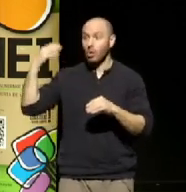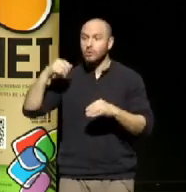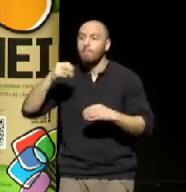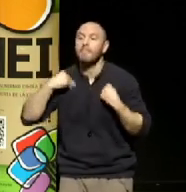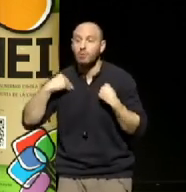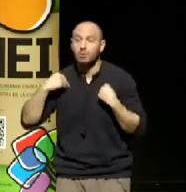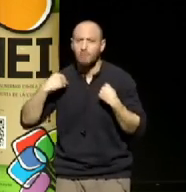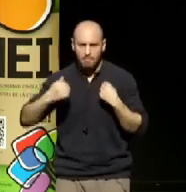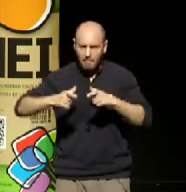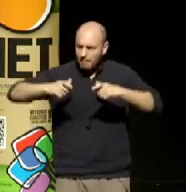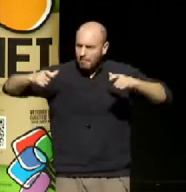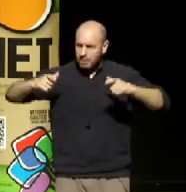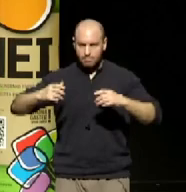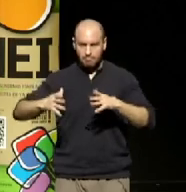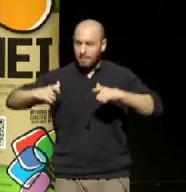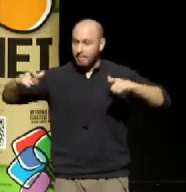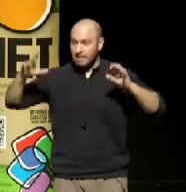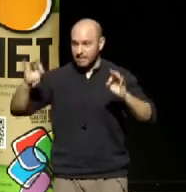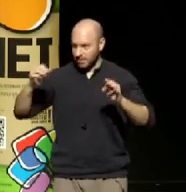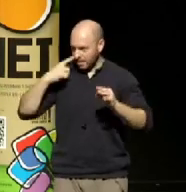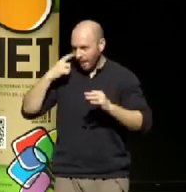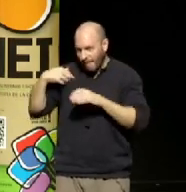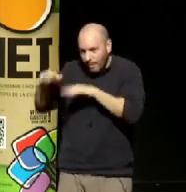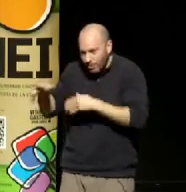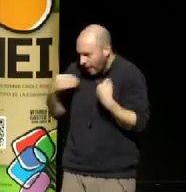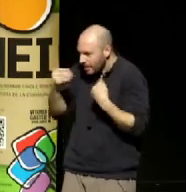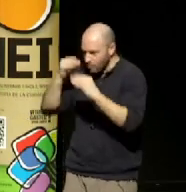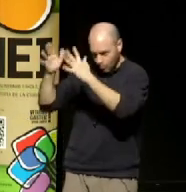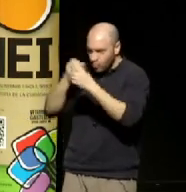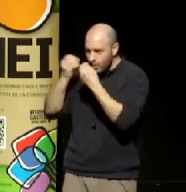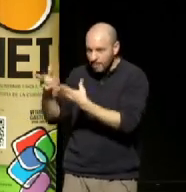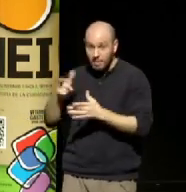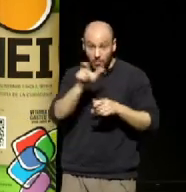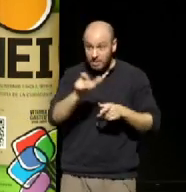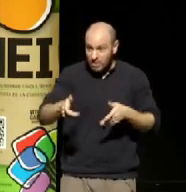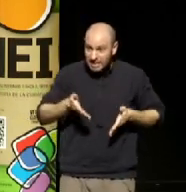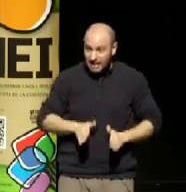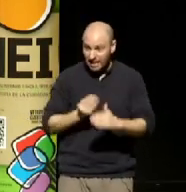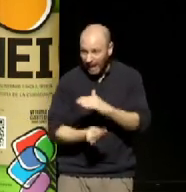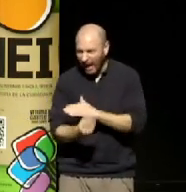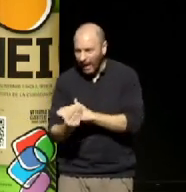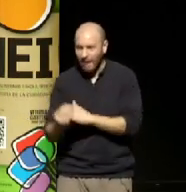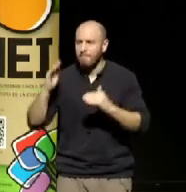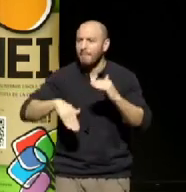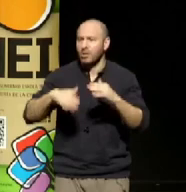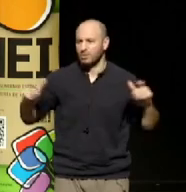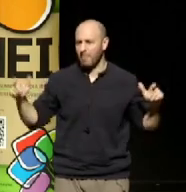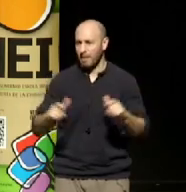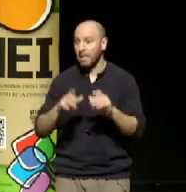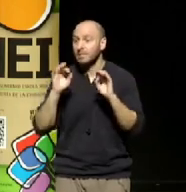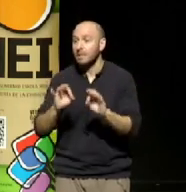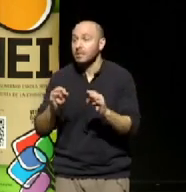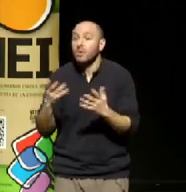eso es bueno, súper a favor de vivir. La gente tiene menos hijos. ¿Esto qué es lo que va a suponer? Y la gente tiene, y eso es